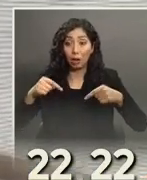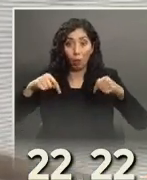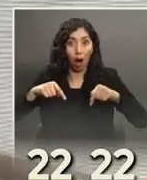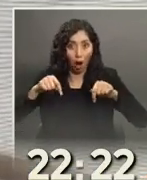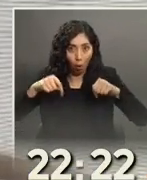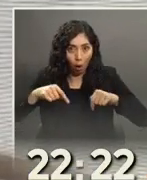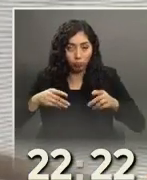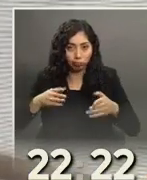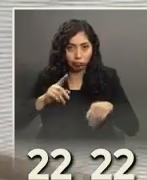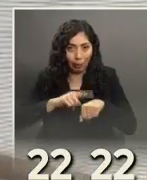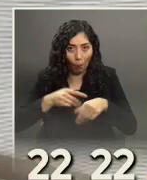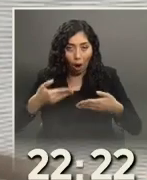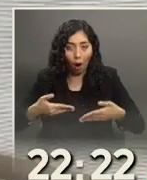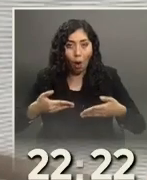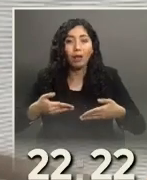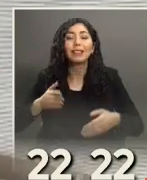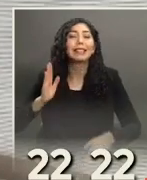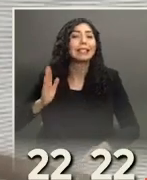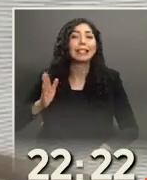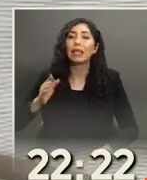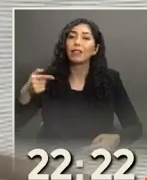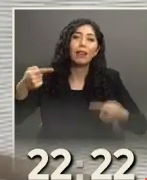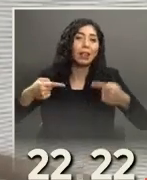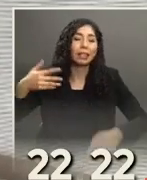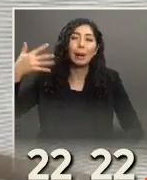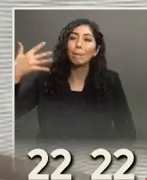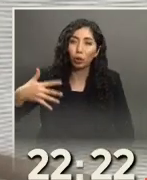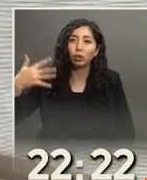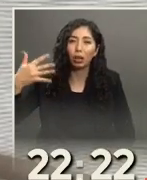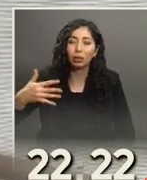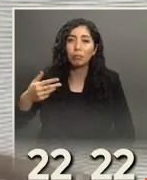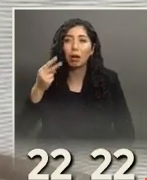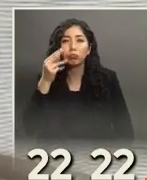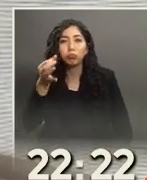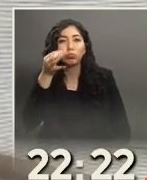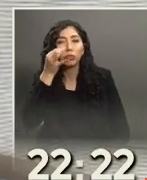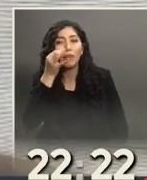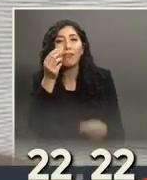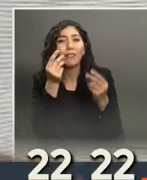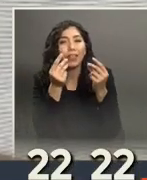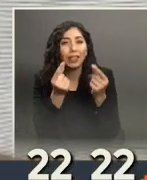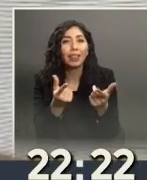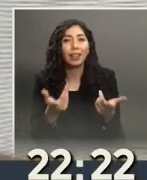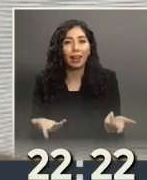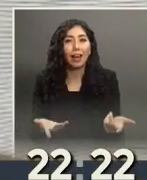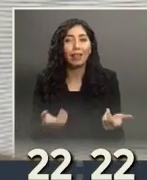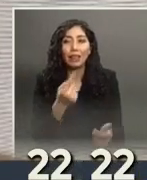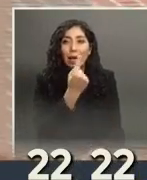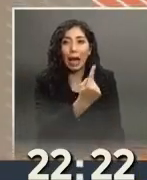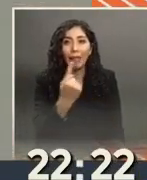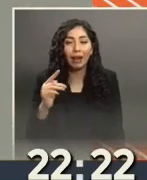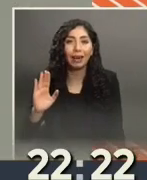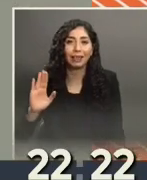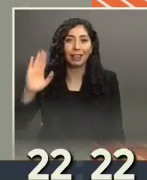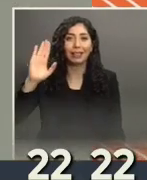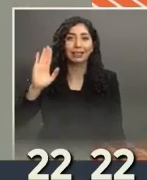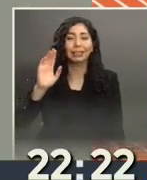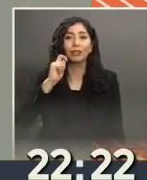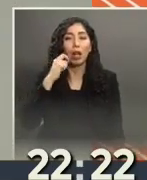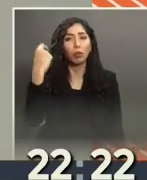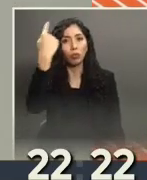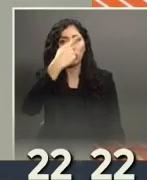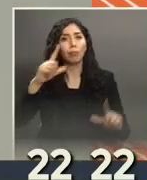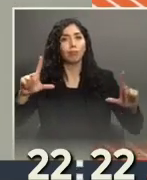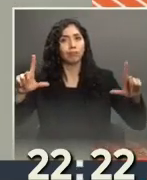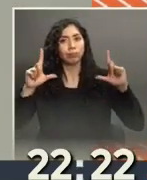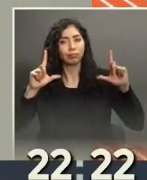sigue siendo fundamental para medir las cualidades de la marca que es un candidato del candidato es el rostro el candidato lo